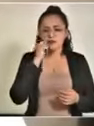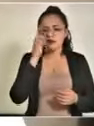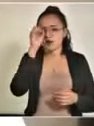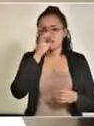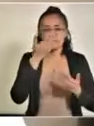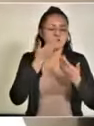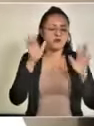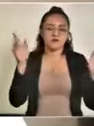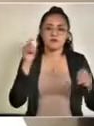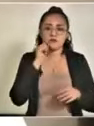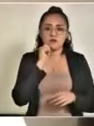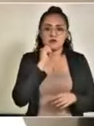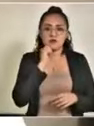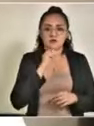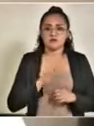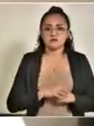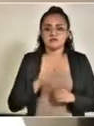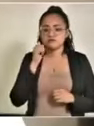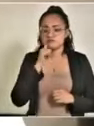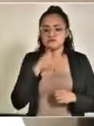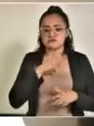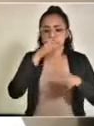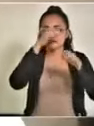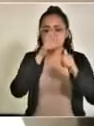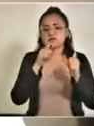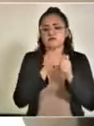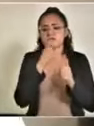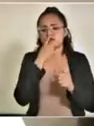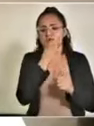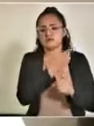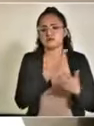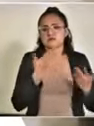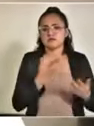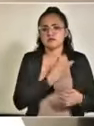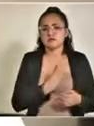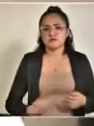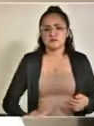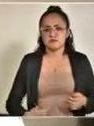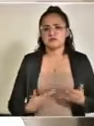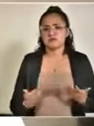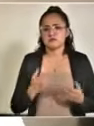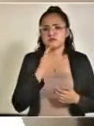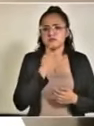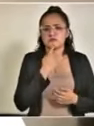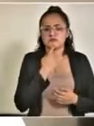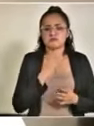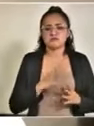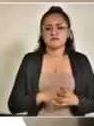opinión. Yo siempre estaré de acuerdo con lo que diga el presidente de la República,